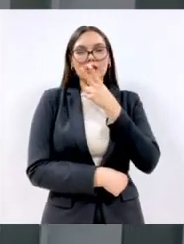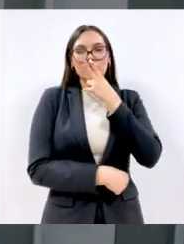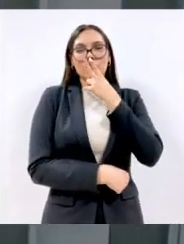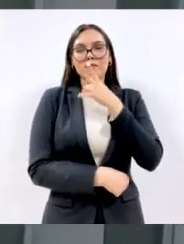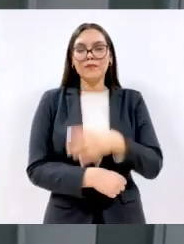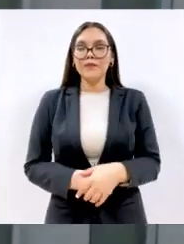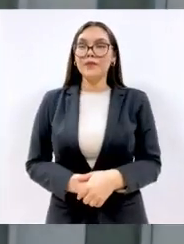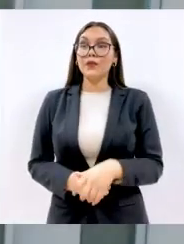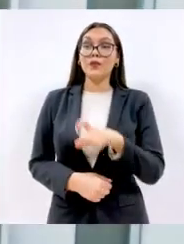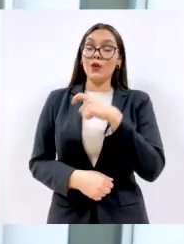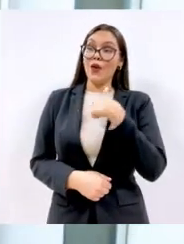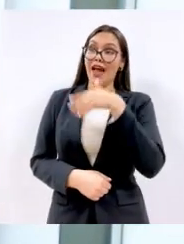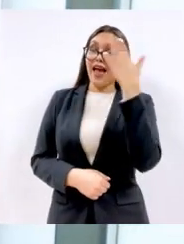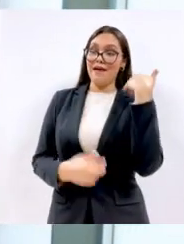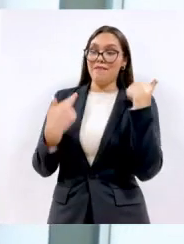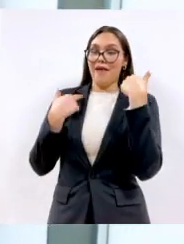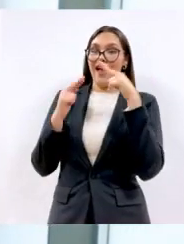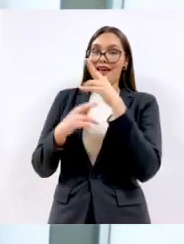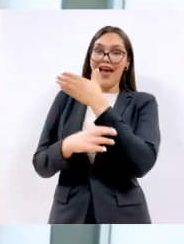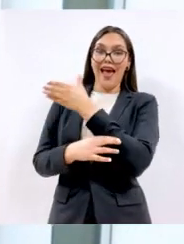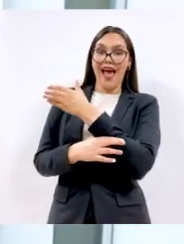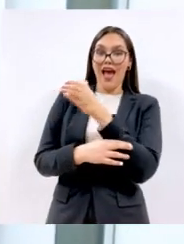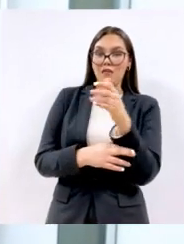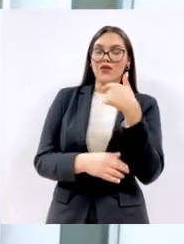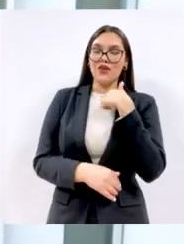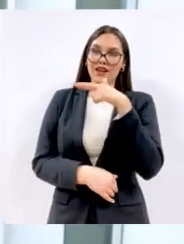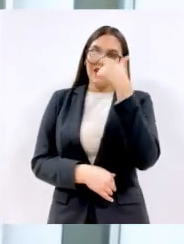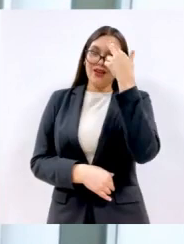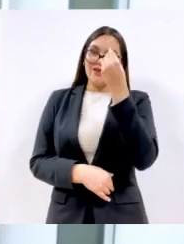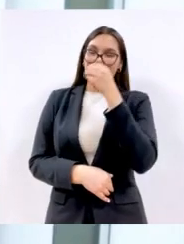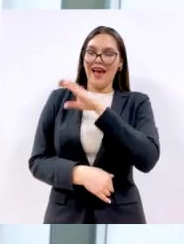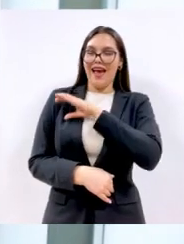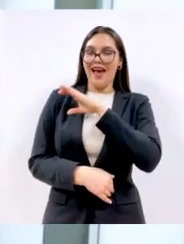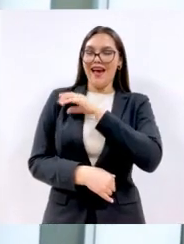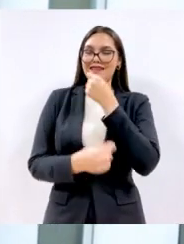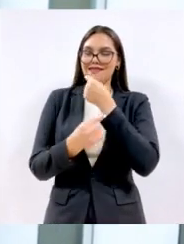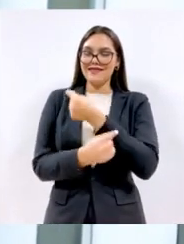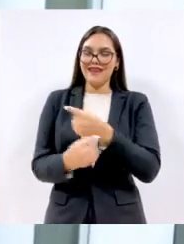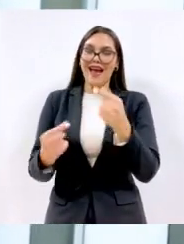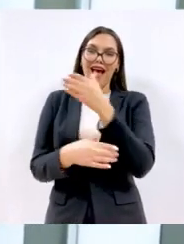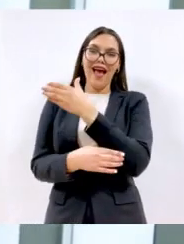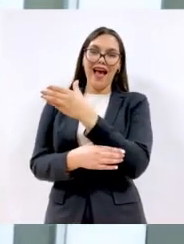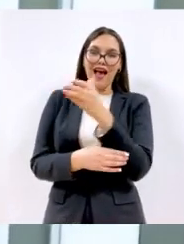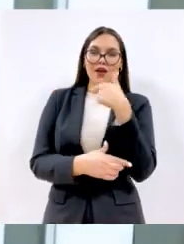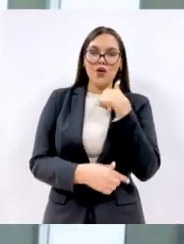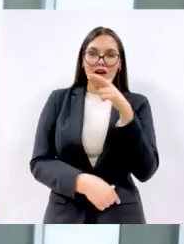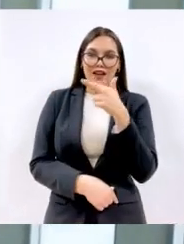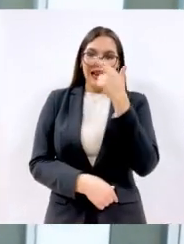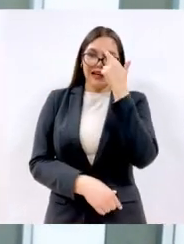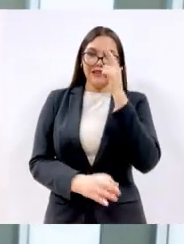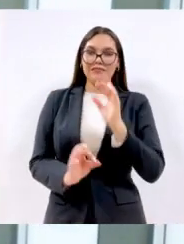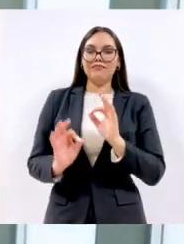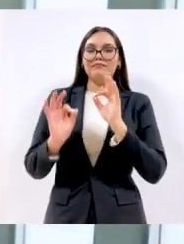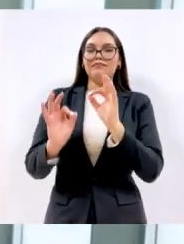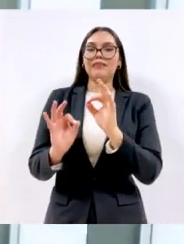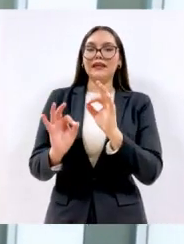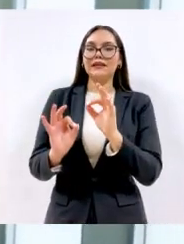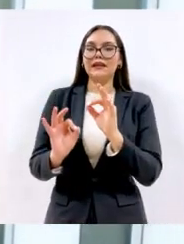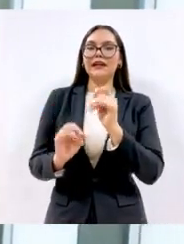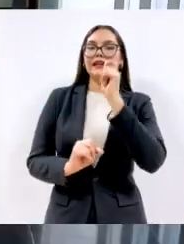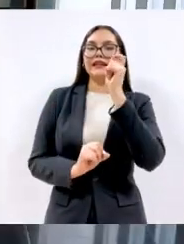mucho cariño? Cuando era maestra rural. Recuerdo mucho el cariño de los niños del campo. Recuerdo